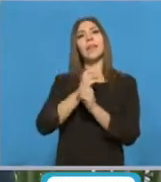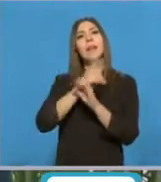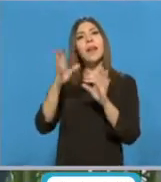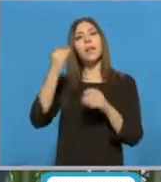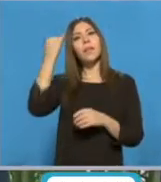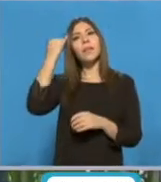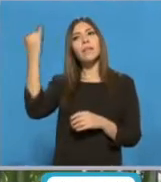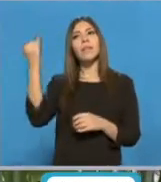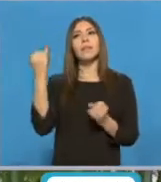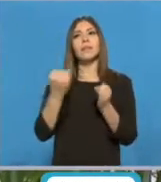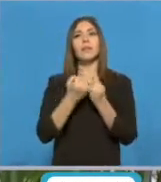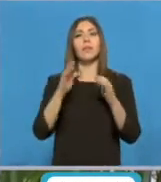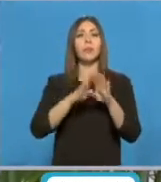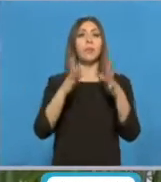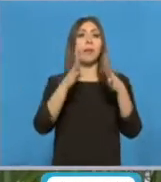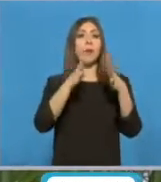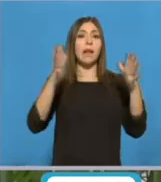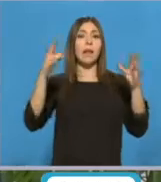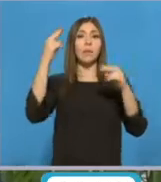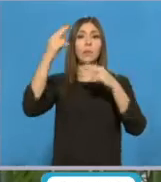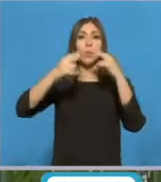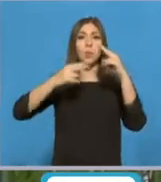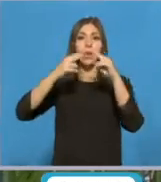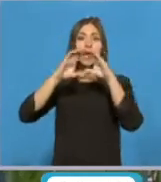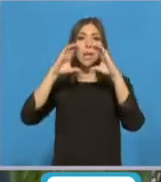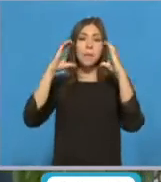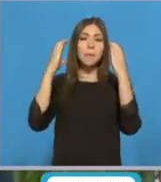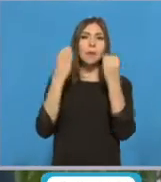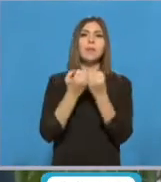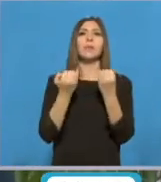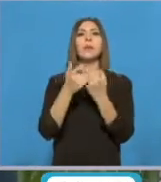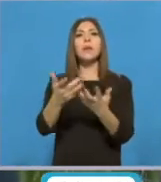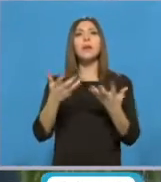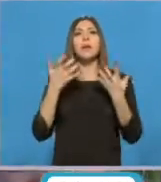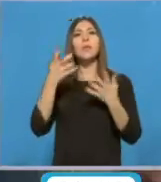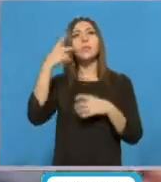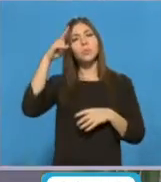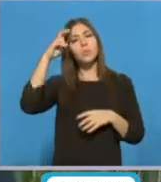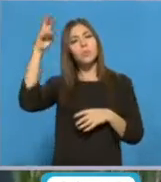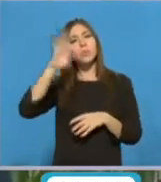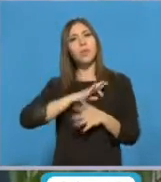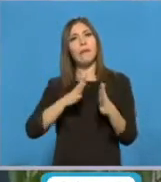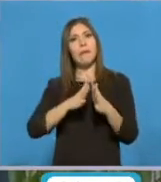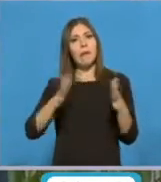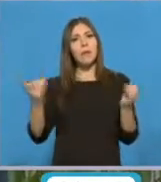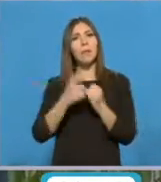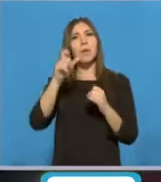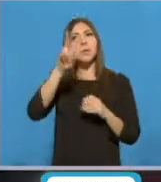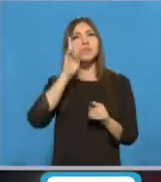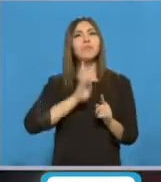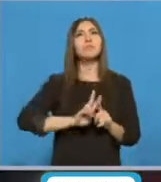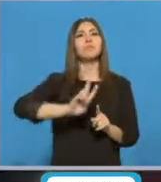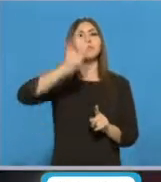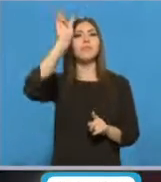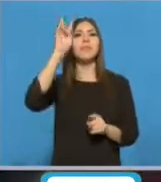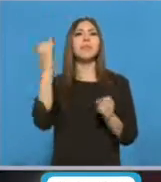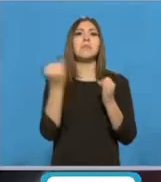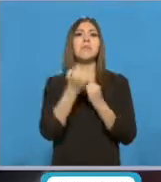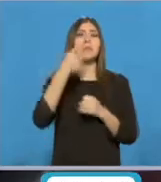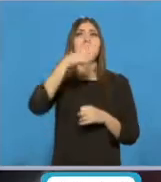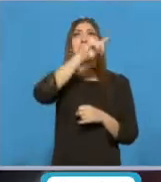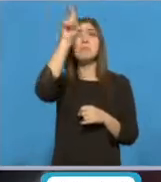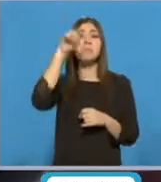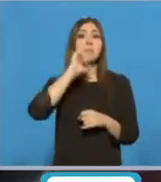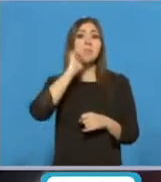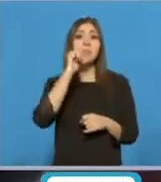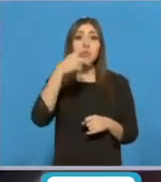así del tamaño del espacio, del universo, pueden ser del tamaño de nuestras aspiraciones y de nuestros sueños. Y una vez que veamos arriba, como vemos que no le pertenece a